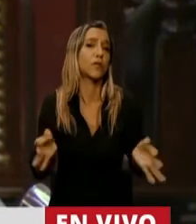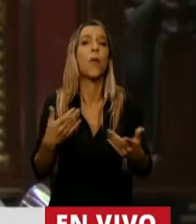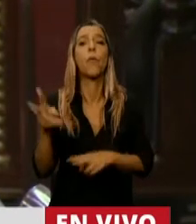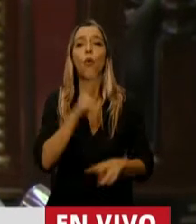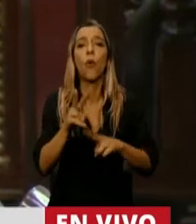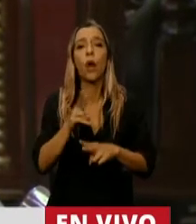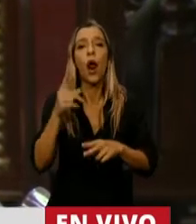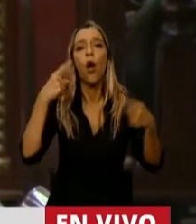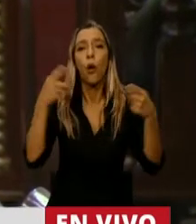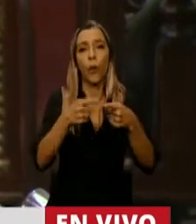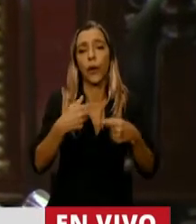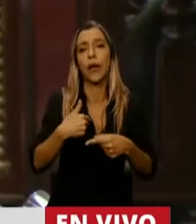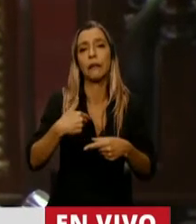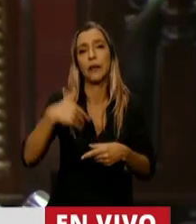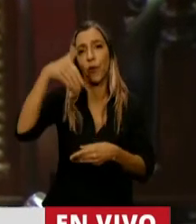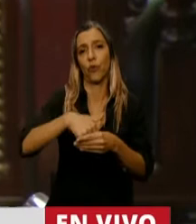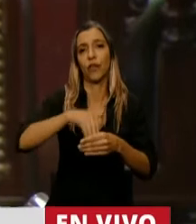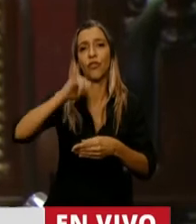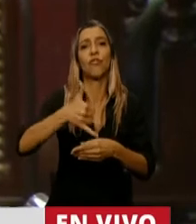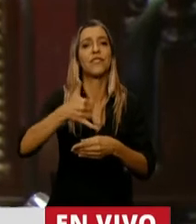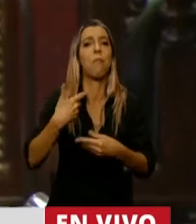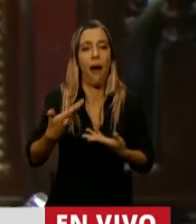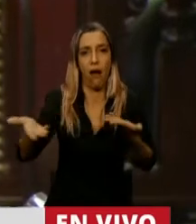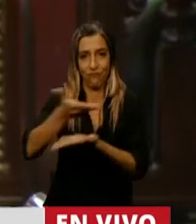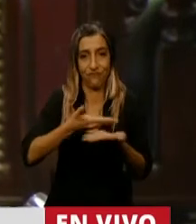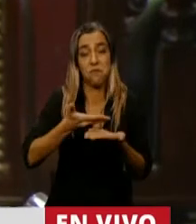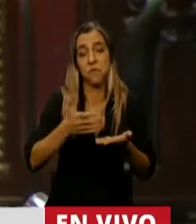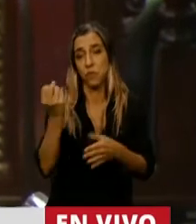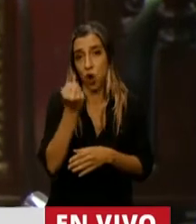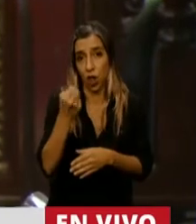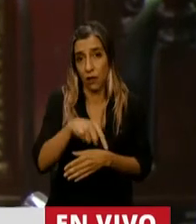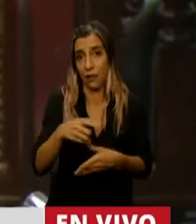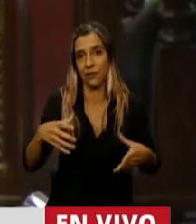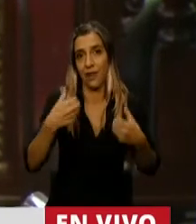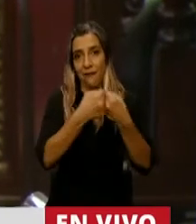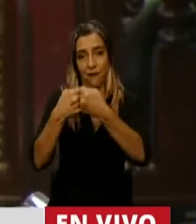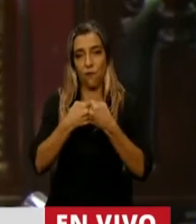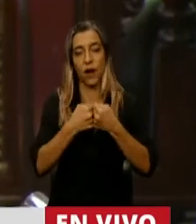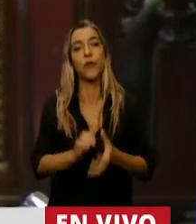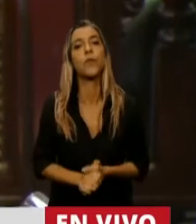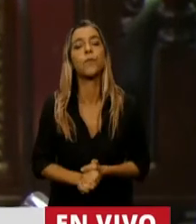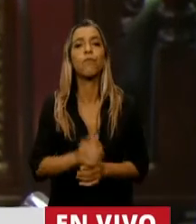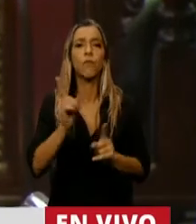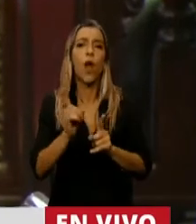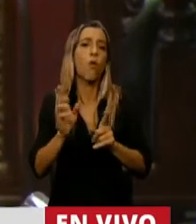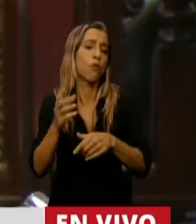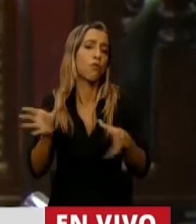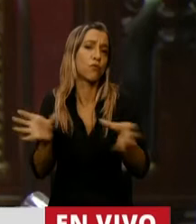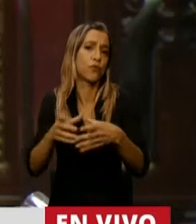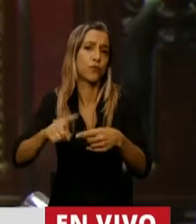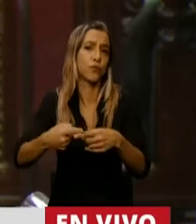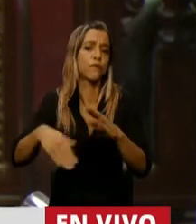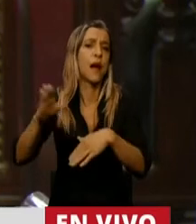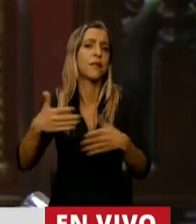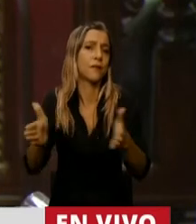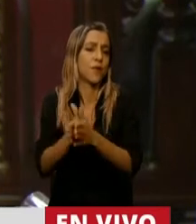afirmativa. Y realmente aquí, más allá de las expresiones de Juntos por el Cambio, se han dicho tres grandes argumentos